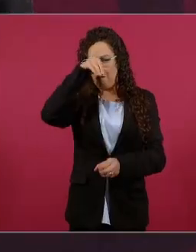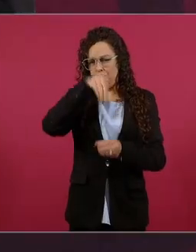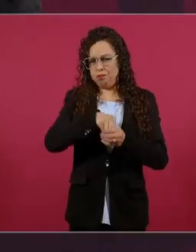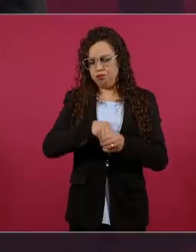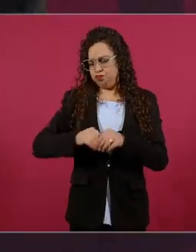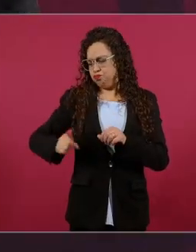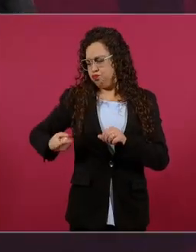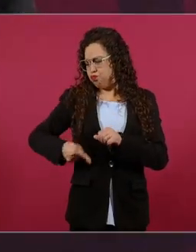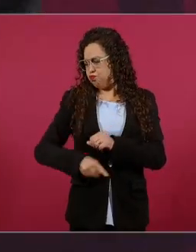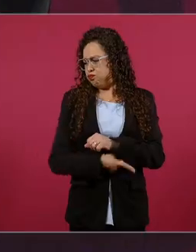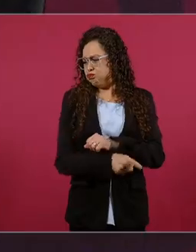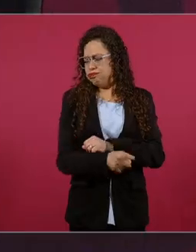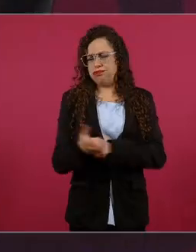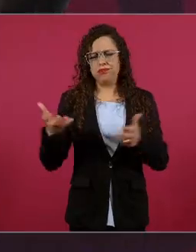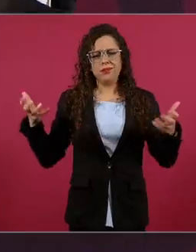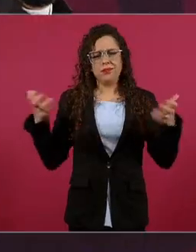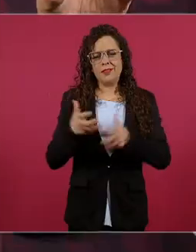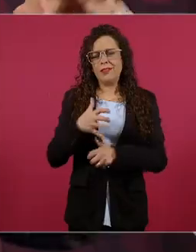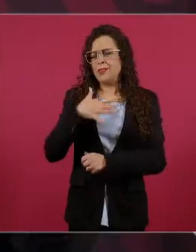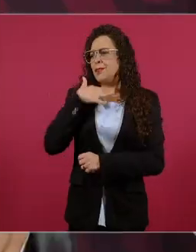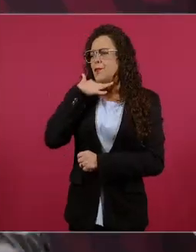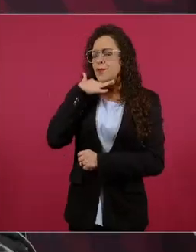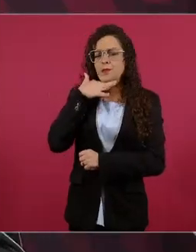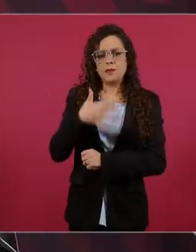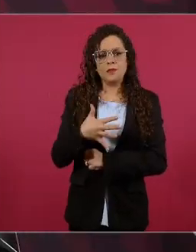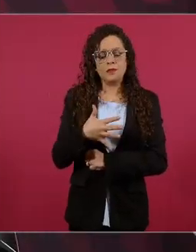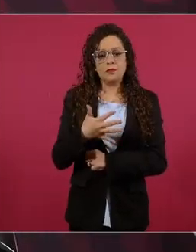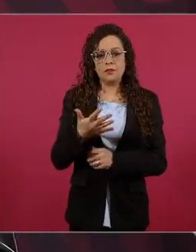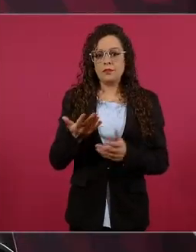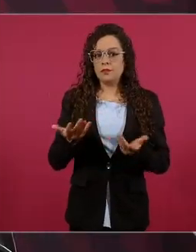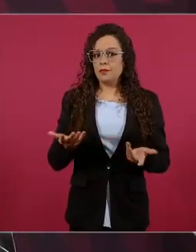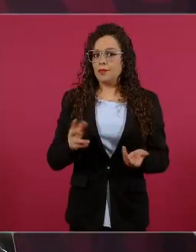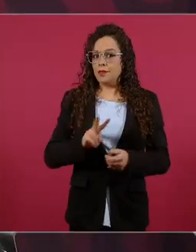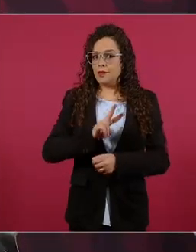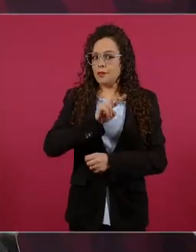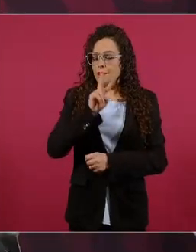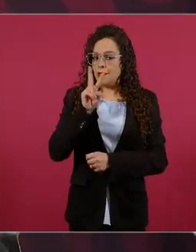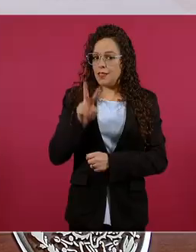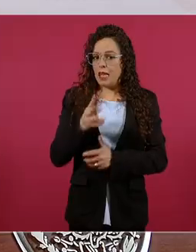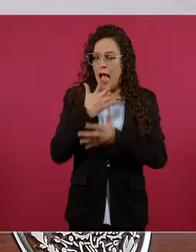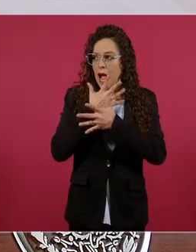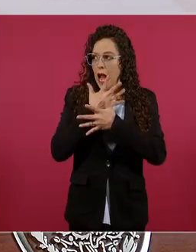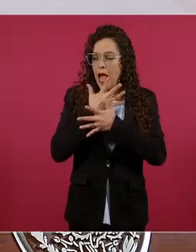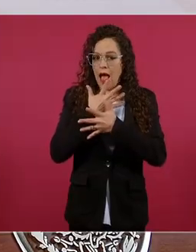era un poder clandestino.